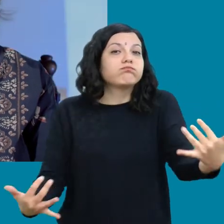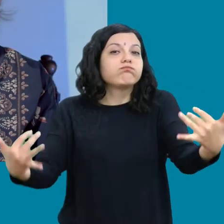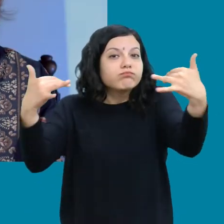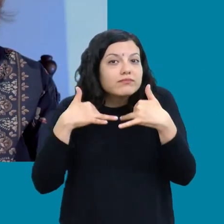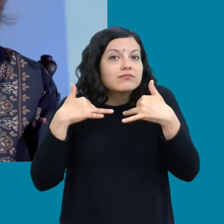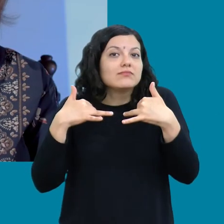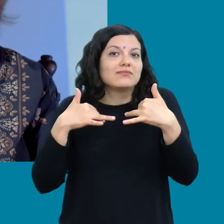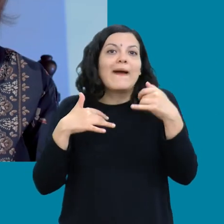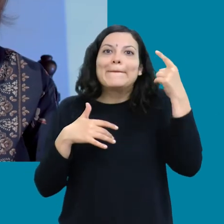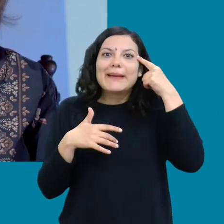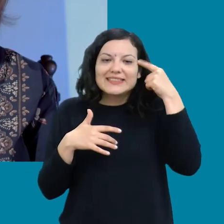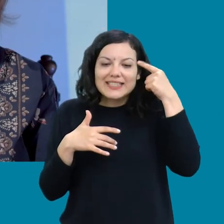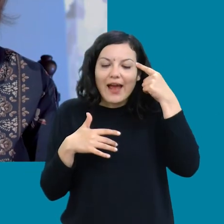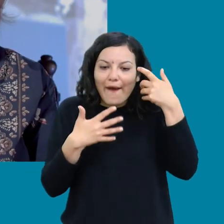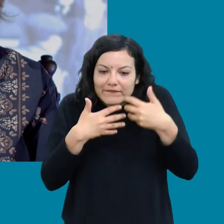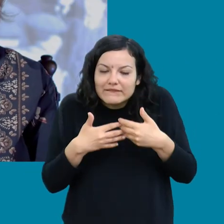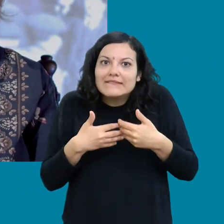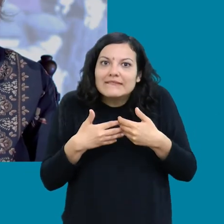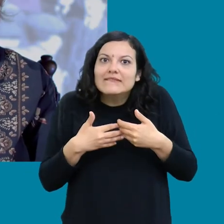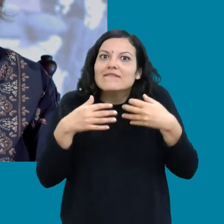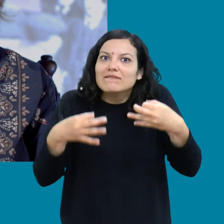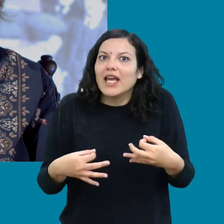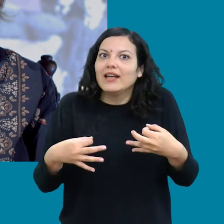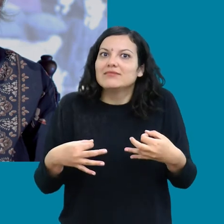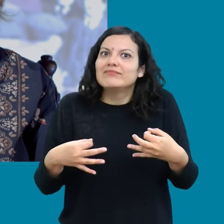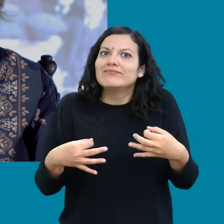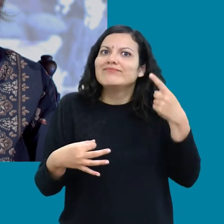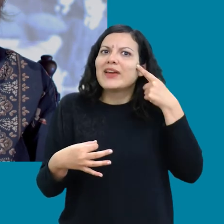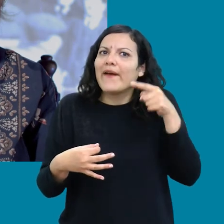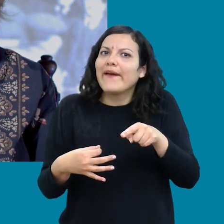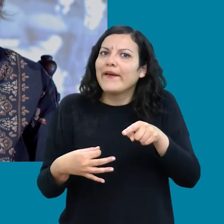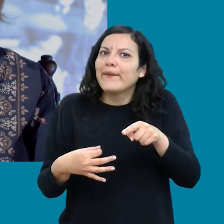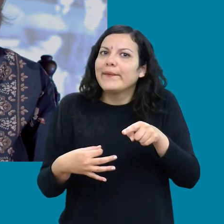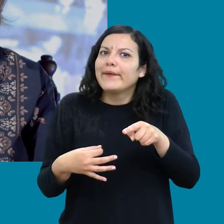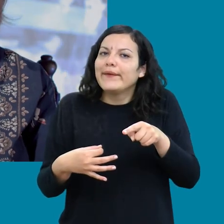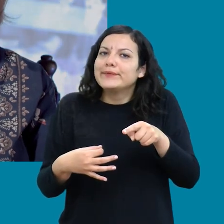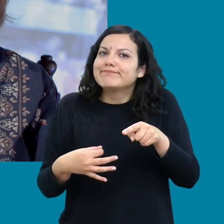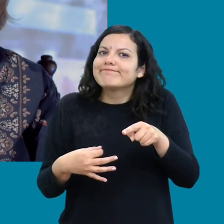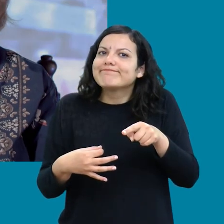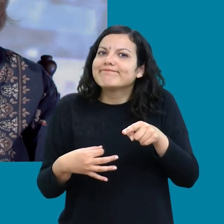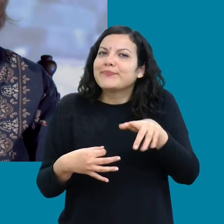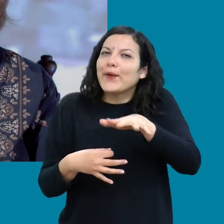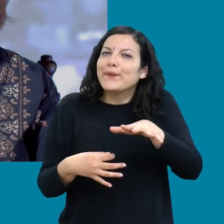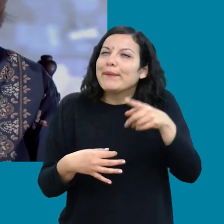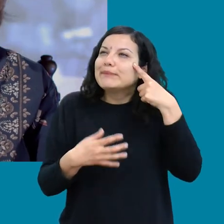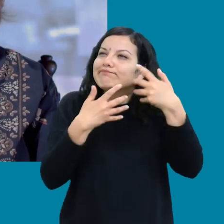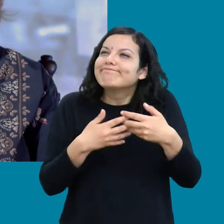poder pensarse de ese lugar, me parece que es un lugar emergentemente